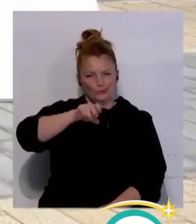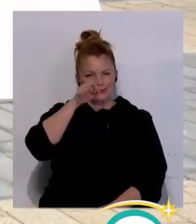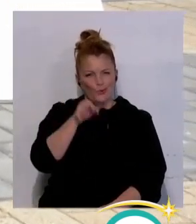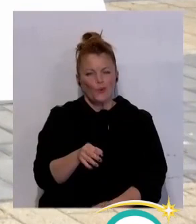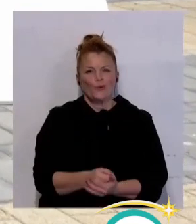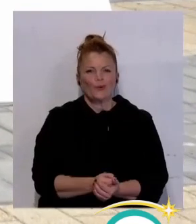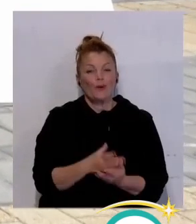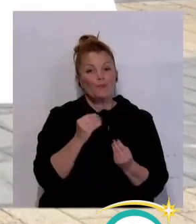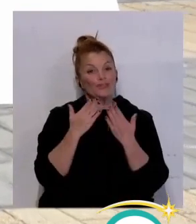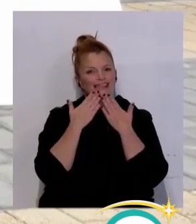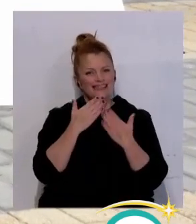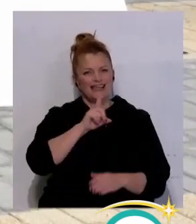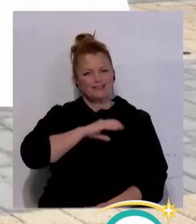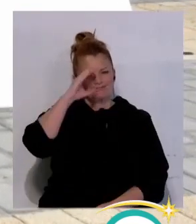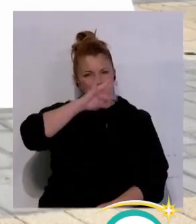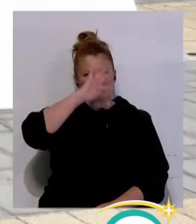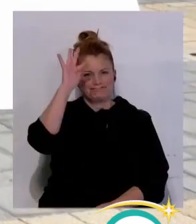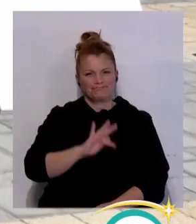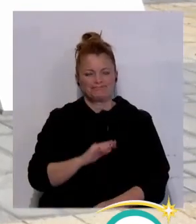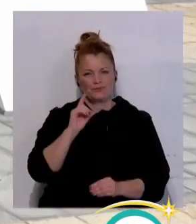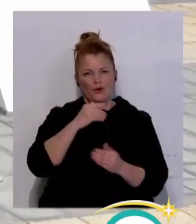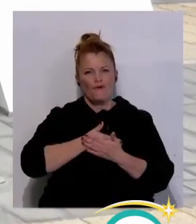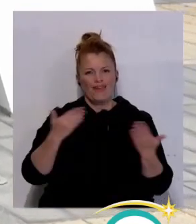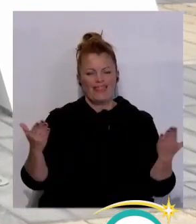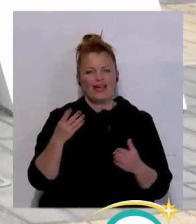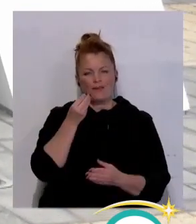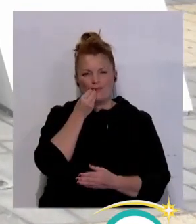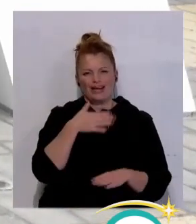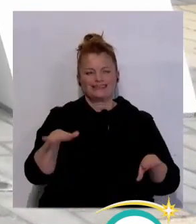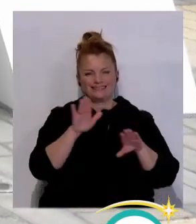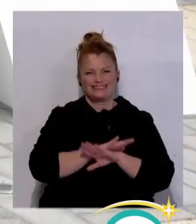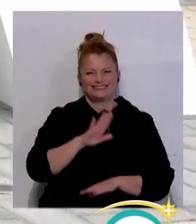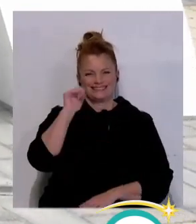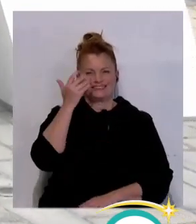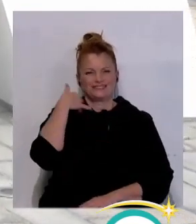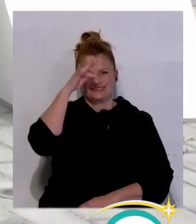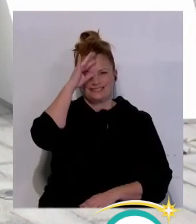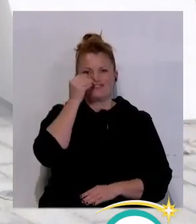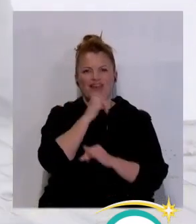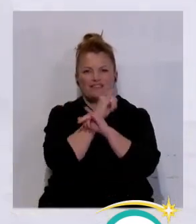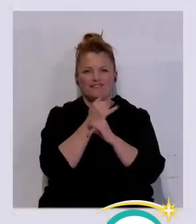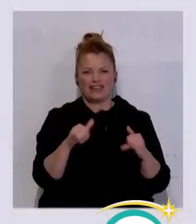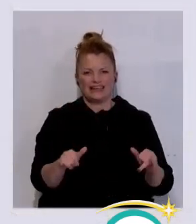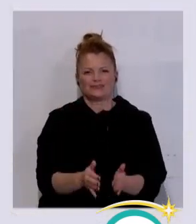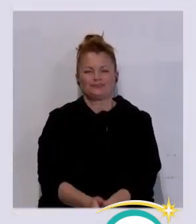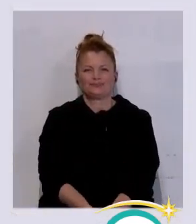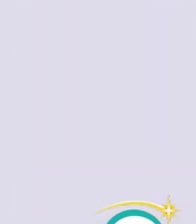interesantes. Muchísimas gracias por su confianza, por estar ahí. Pasen una buena semana. Felices fiestas.